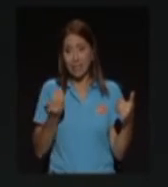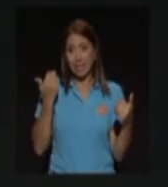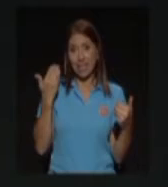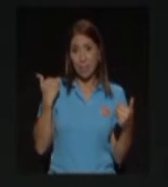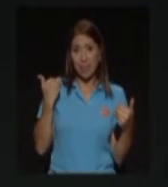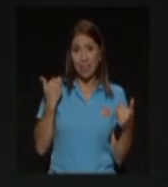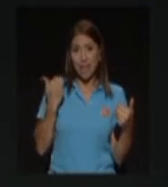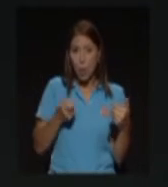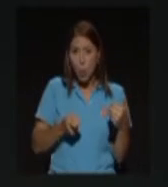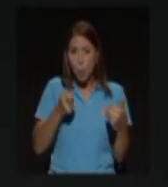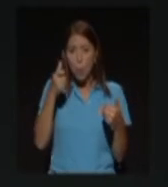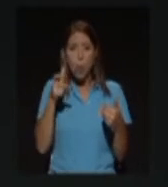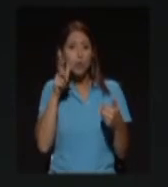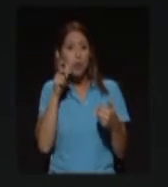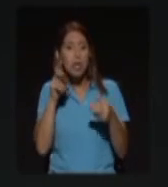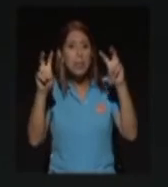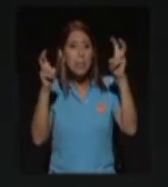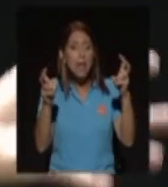poco el tema de Gibraltar